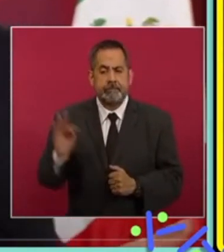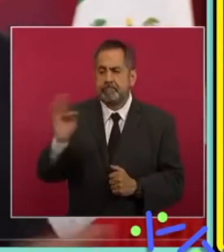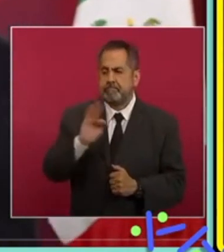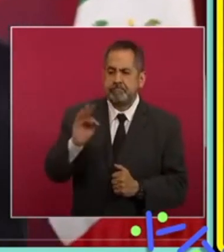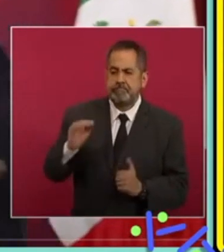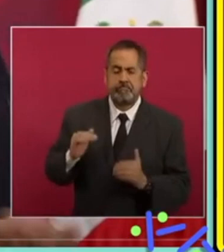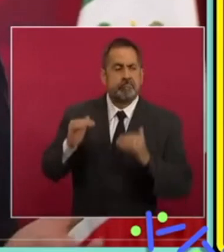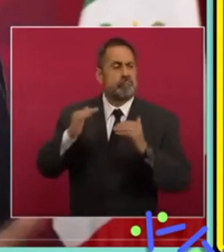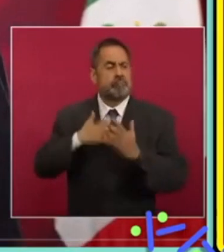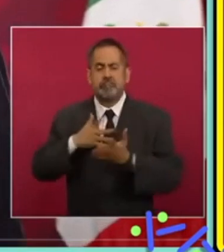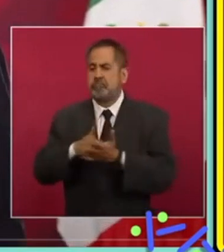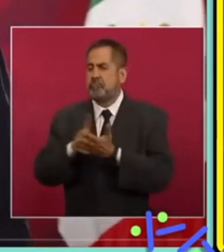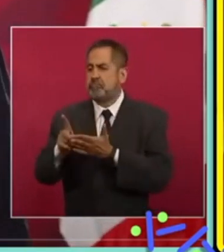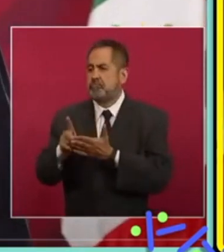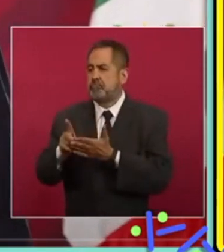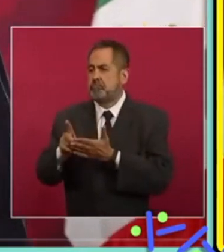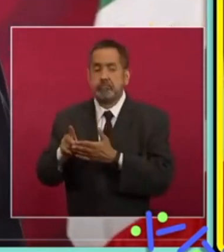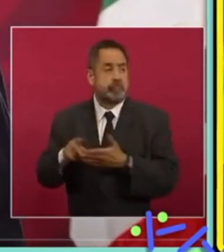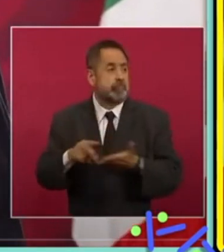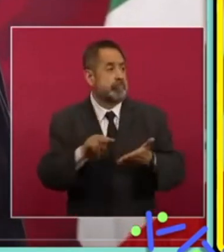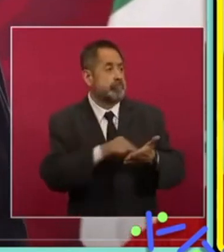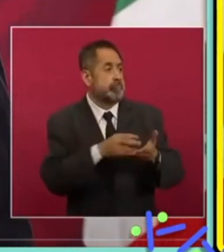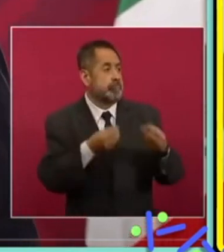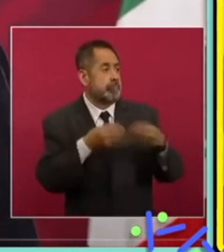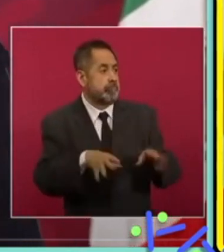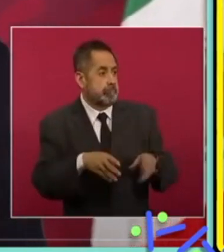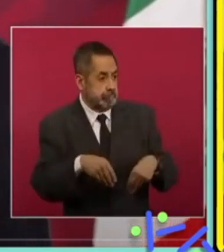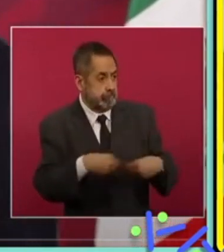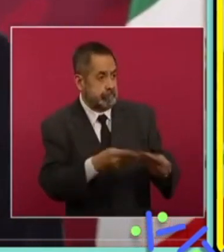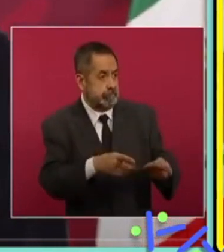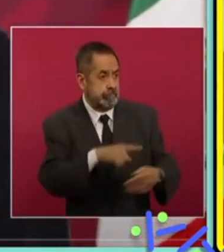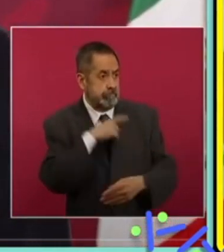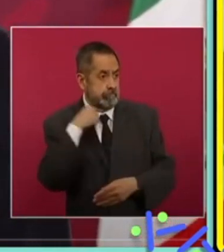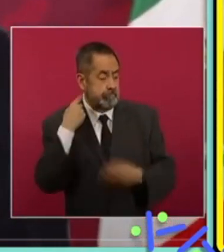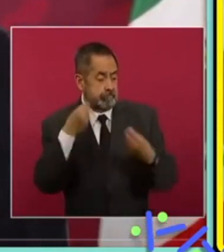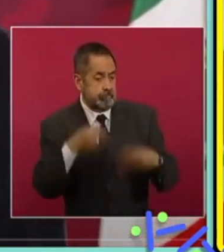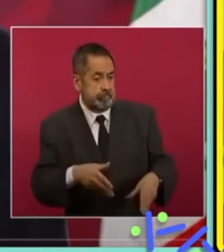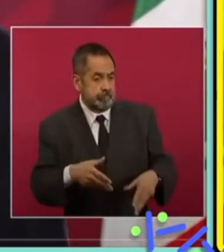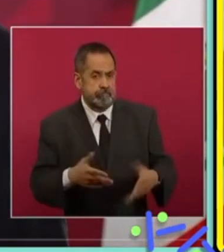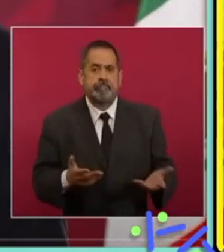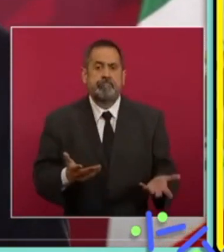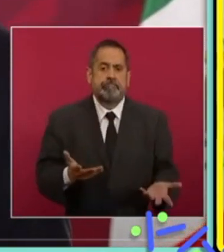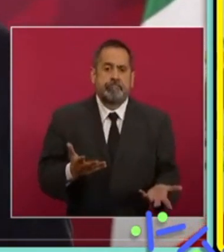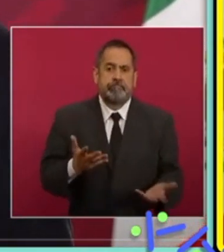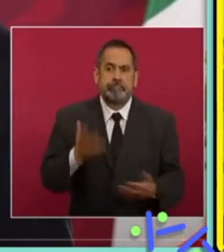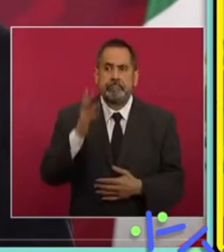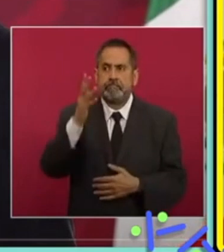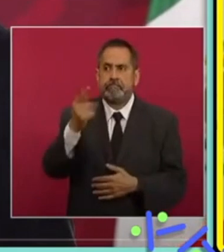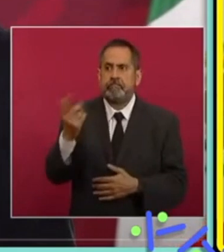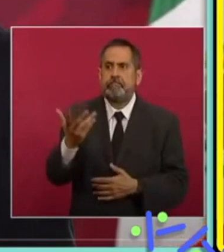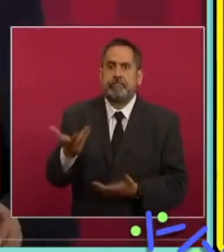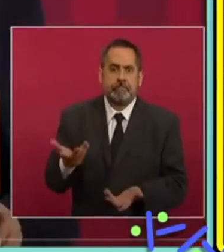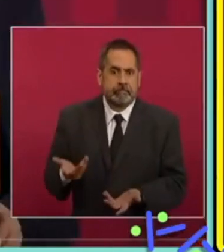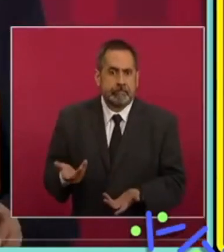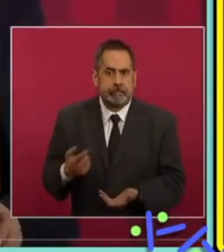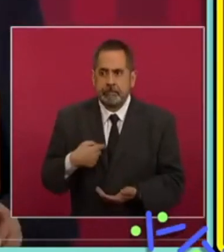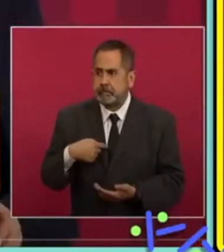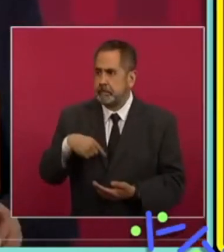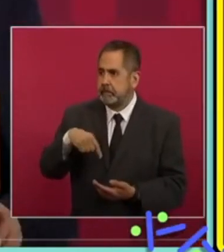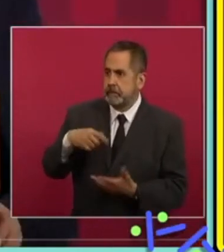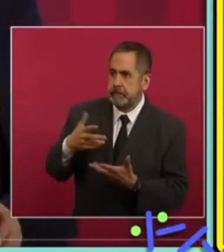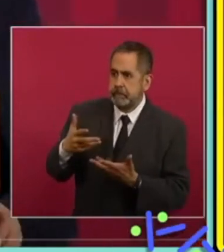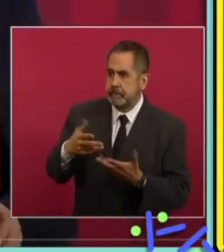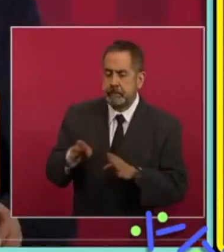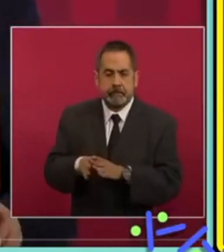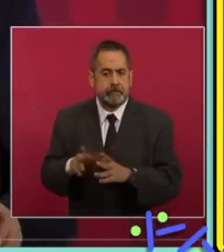nuestros derechos soberanos, pues ¿qué vamos a hacer? Ahora sí que como la canción de Silvio,